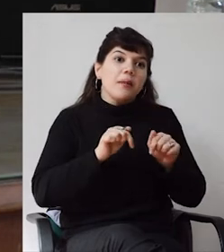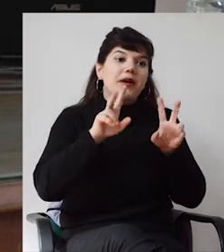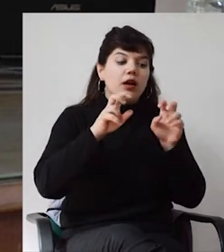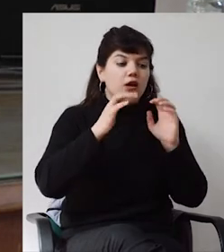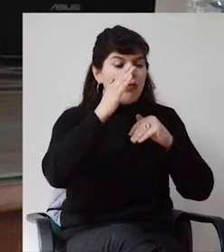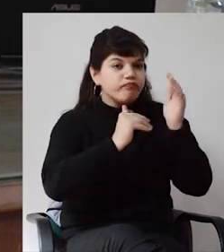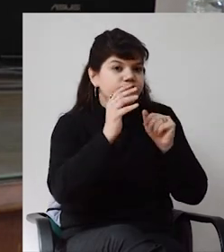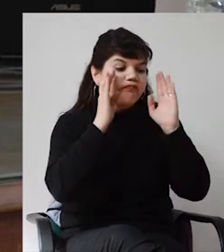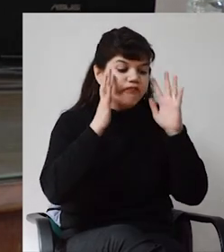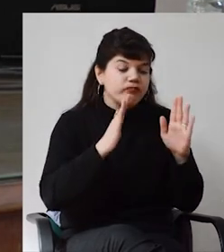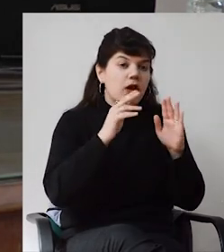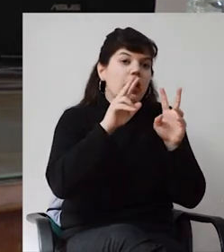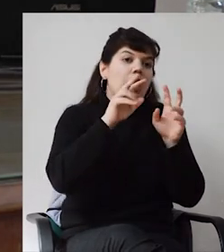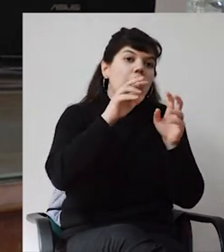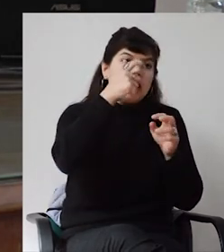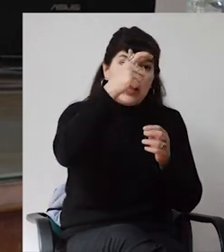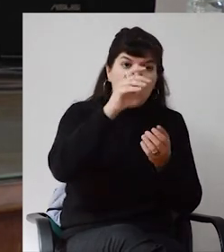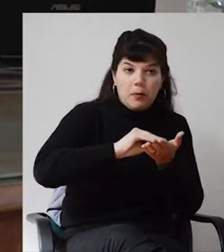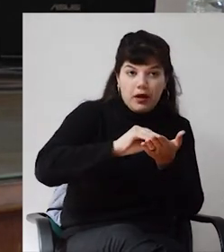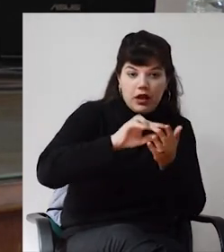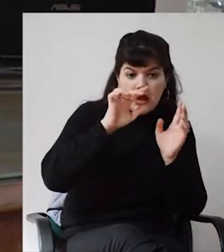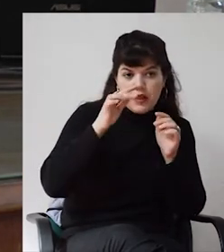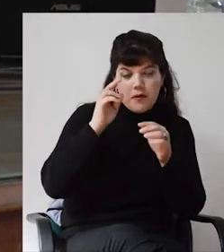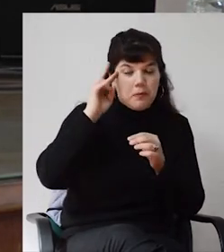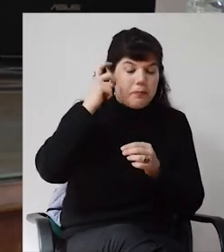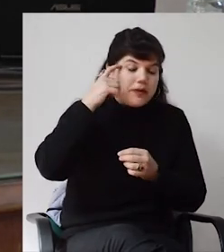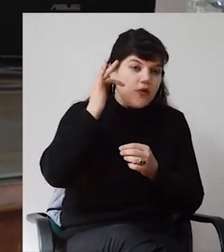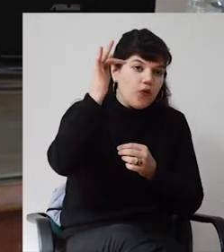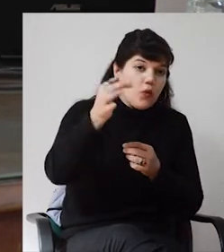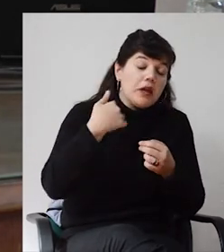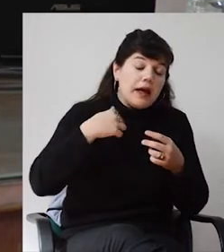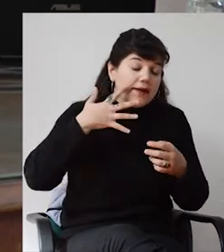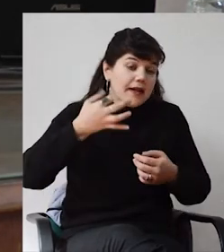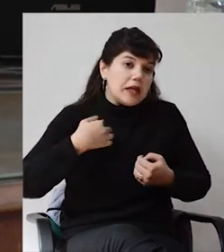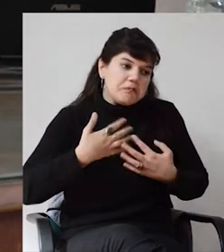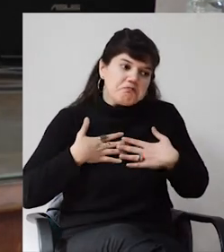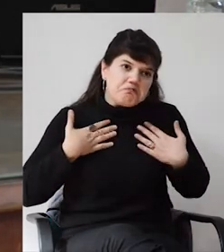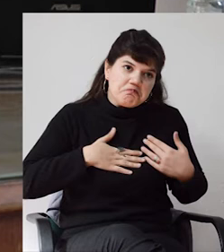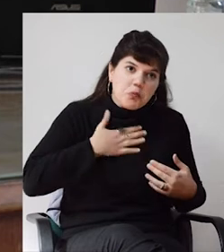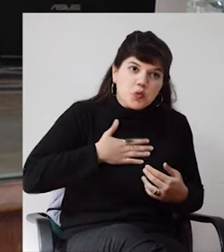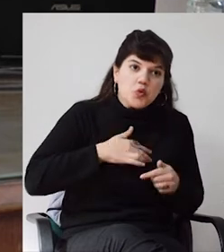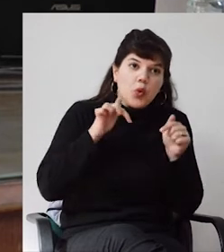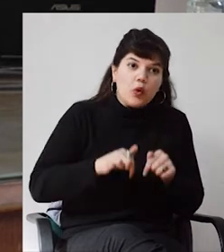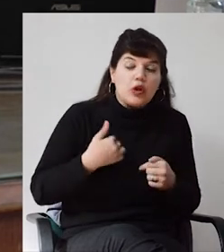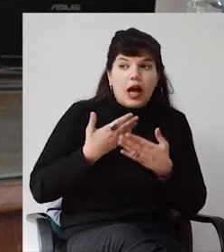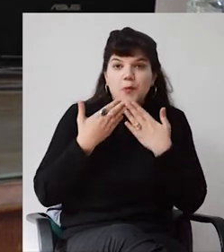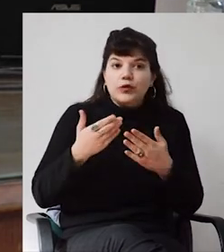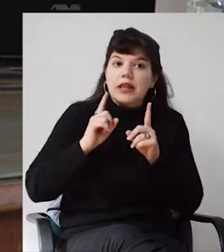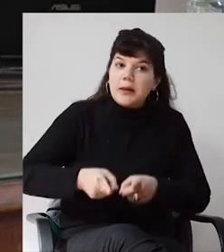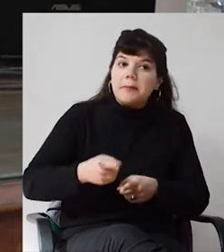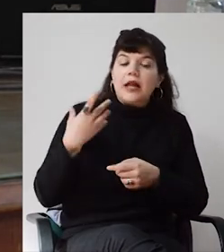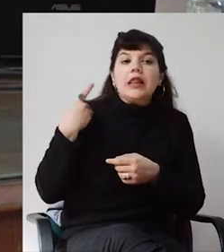el tema de las estructuras técnico-administrativas en la proyección? La verdad que es un placer, agradezco también al equipo